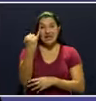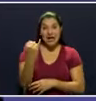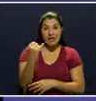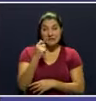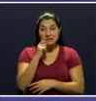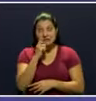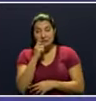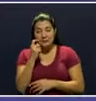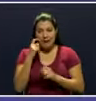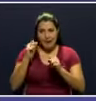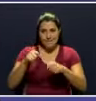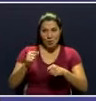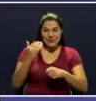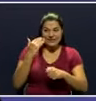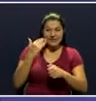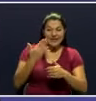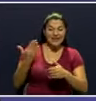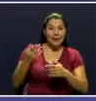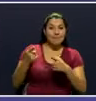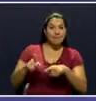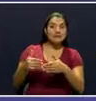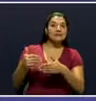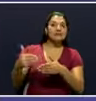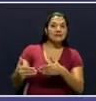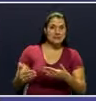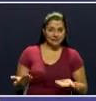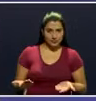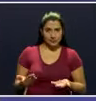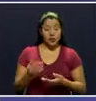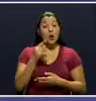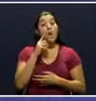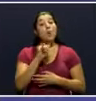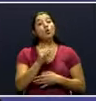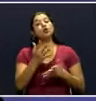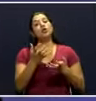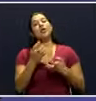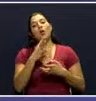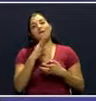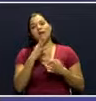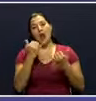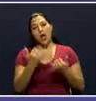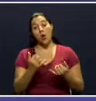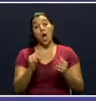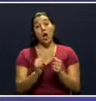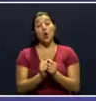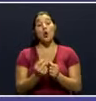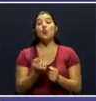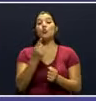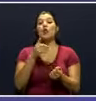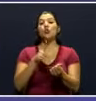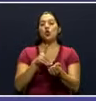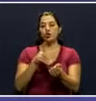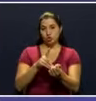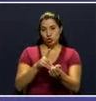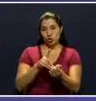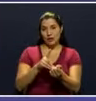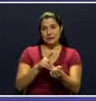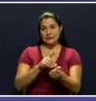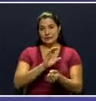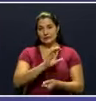anticipar los escenarios que vienen. Para ello voy a conversar ahora con una epidemióloga de la